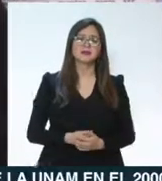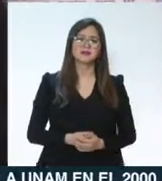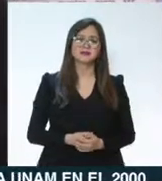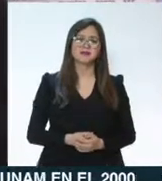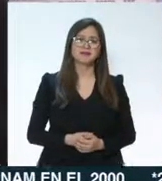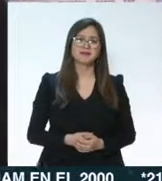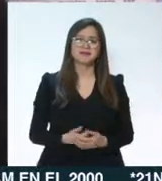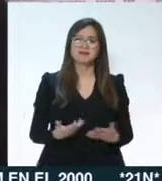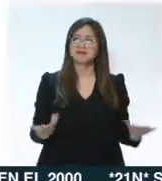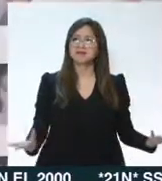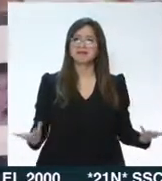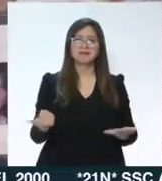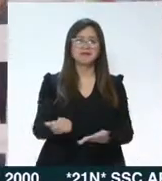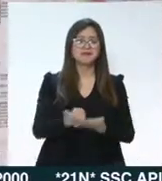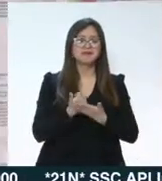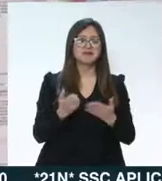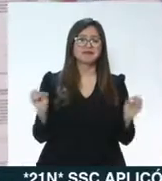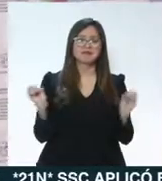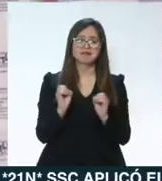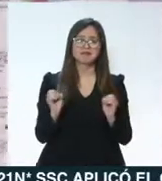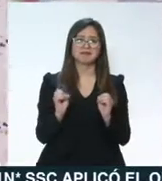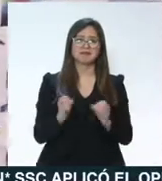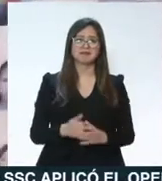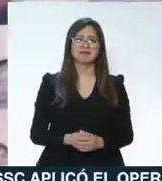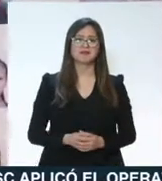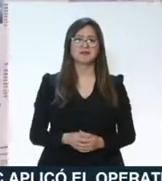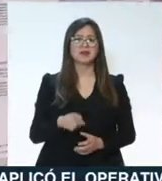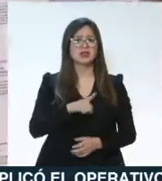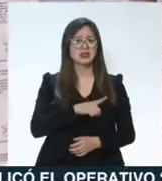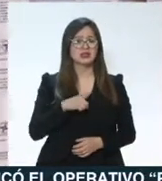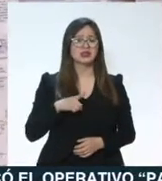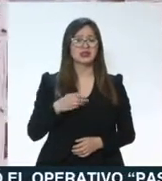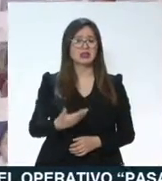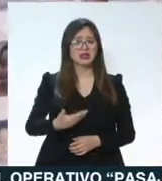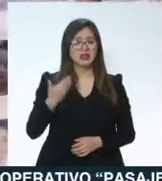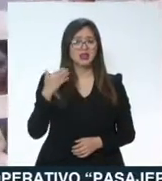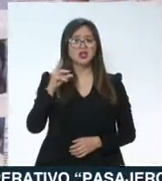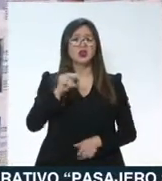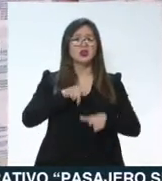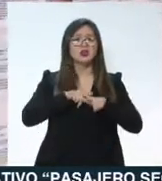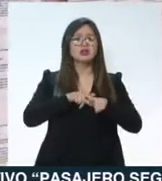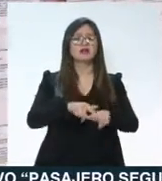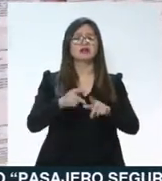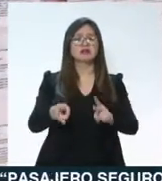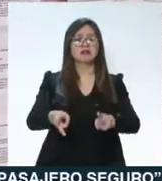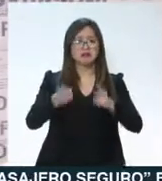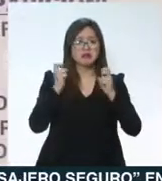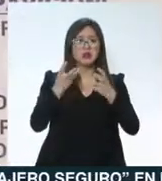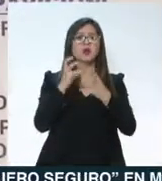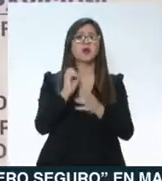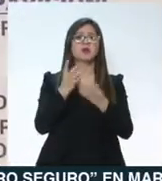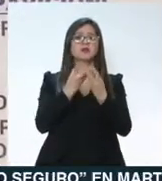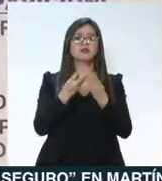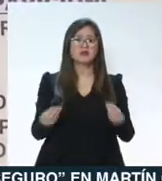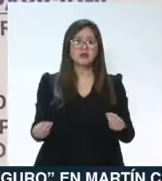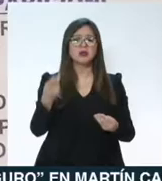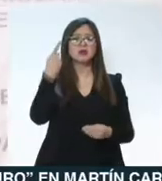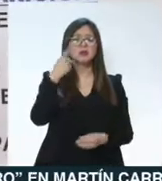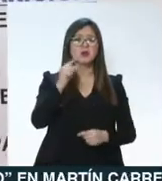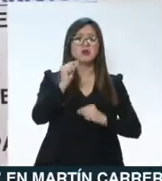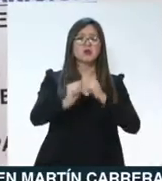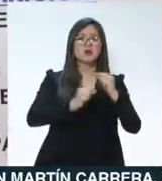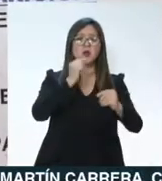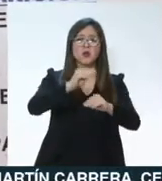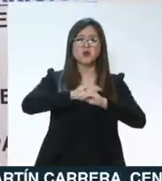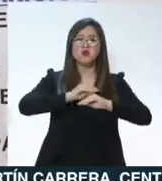pues no he visto nada claro. La prevención es necesaria para erradicar este tipo de delitos, pero también la divulgación y procesos de búsqueda